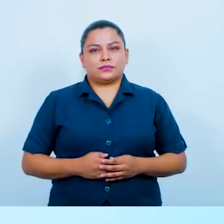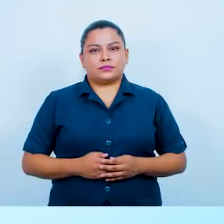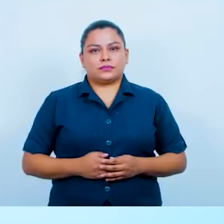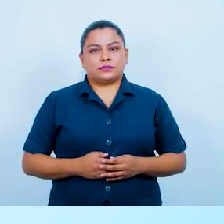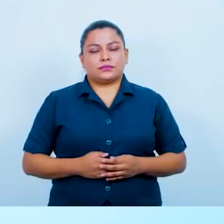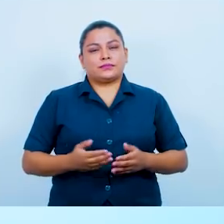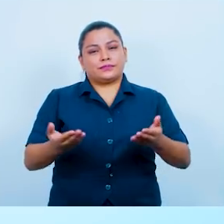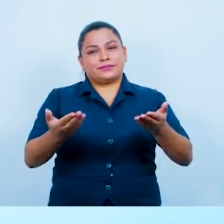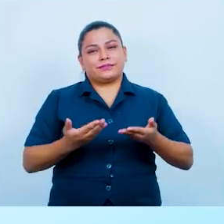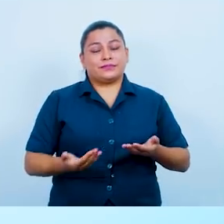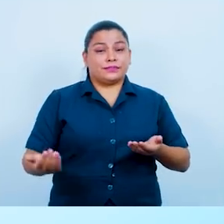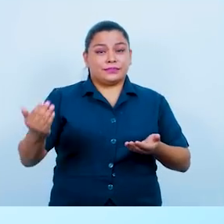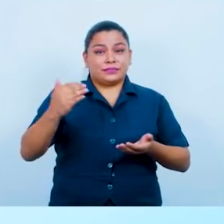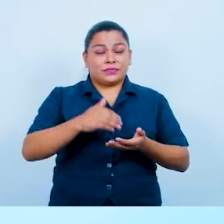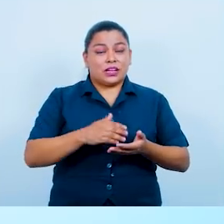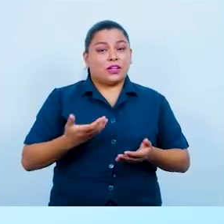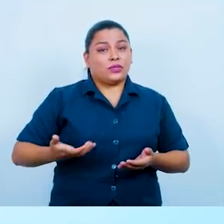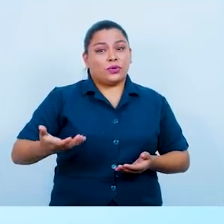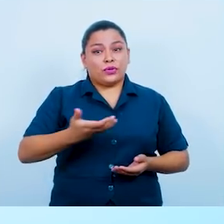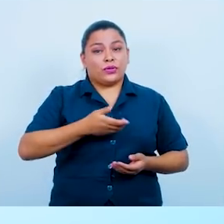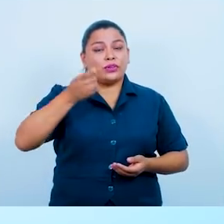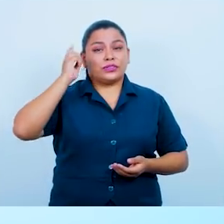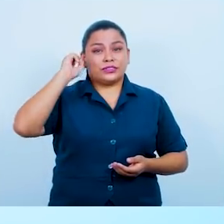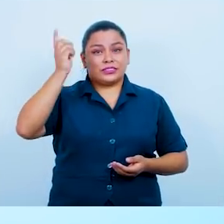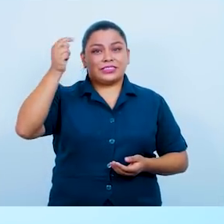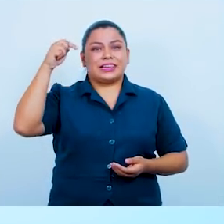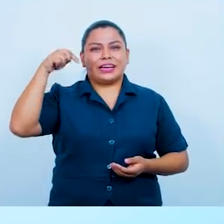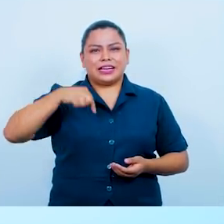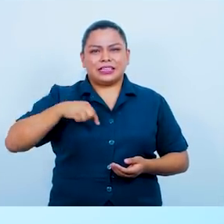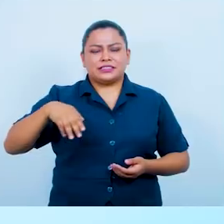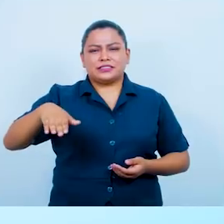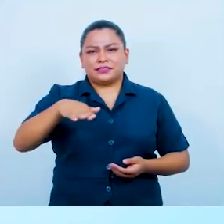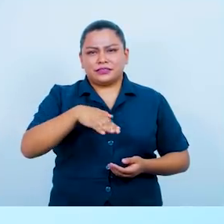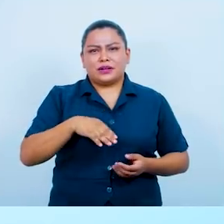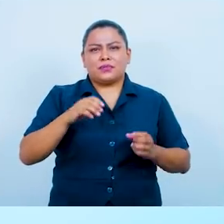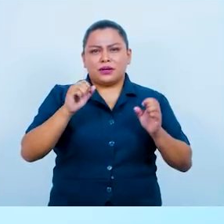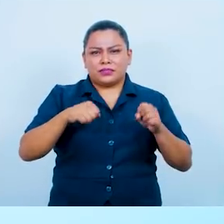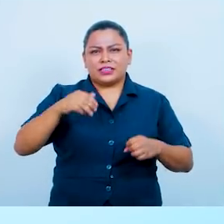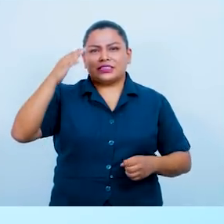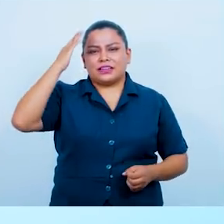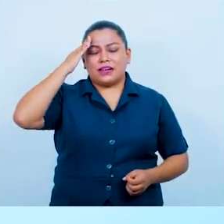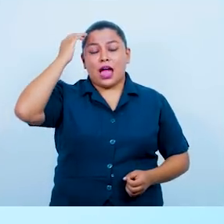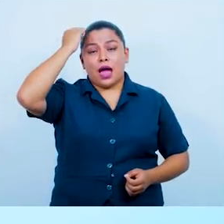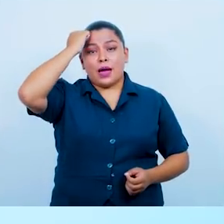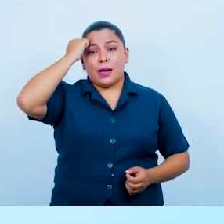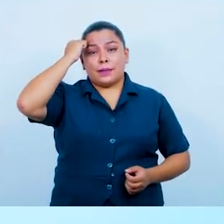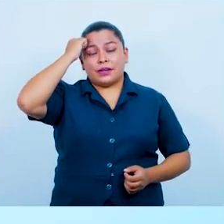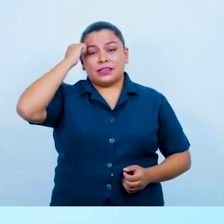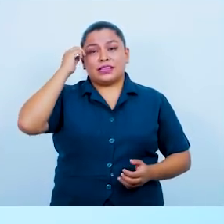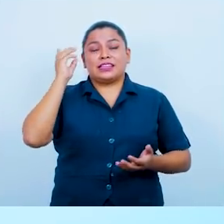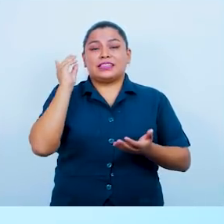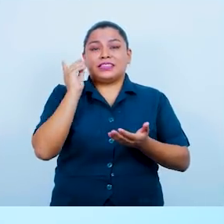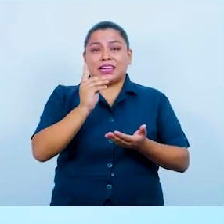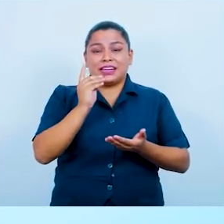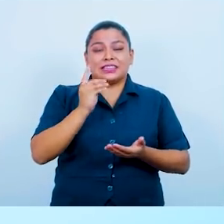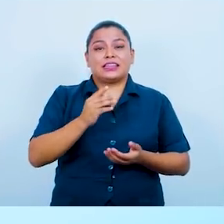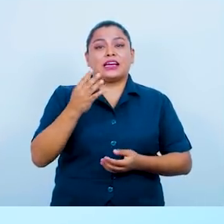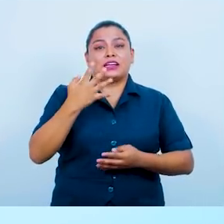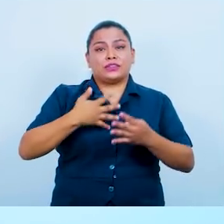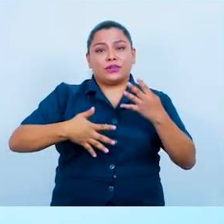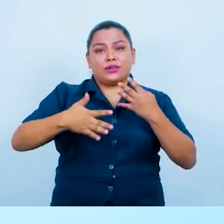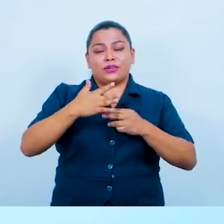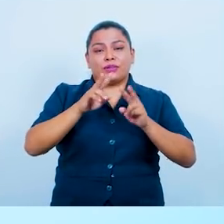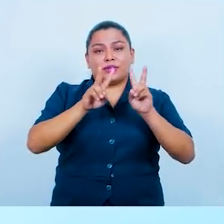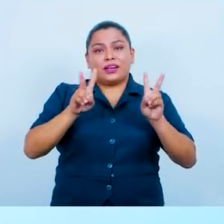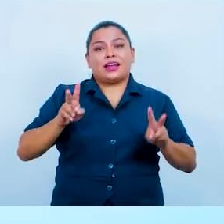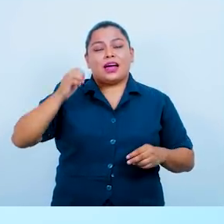Bienvenidos nuevamente, estimados y estimadas docentes, a este espacio para conocer y aprender sobre la didáctica en entornos